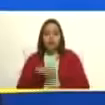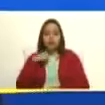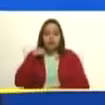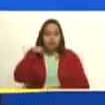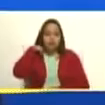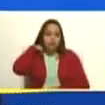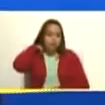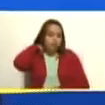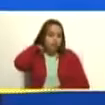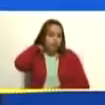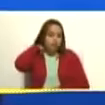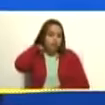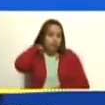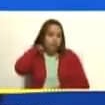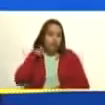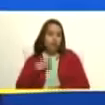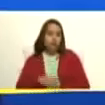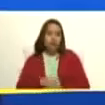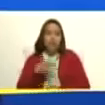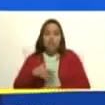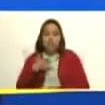se siente más lo que se hace,